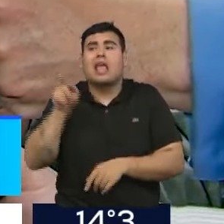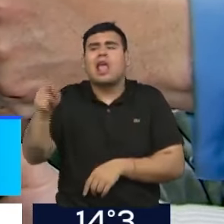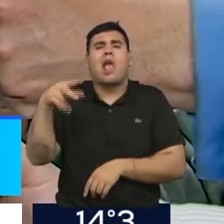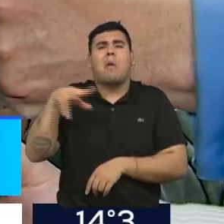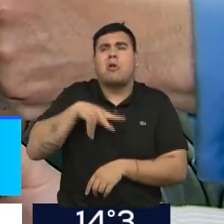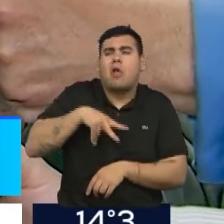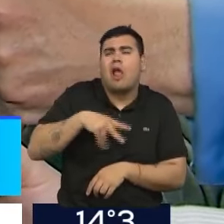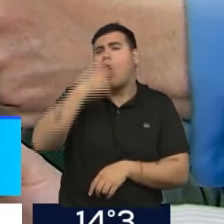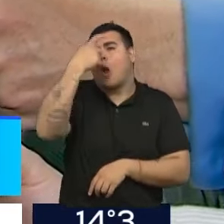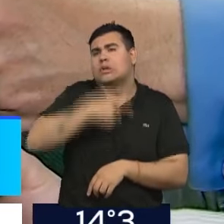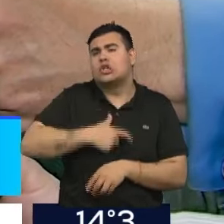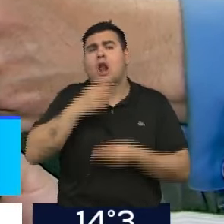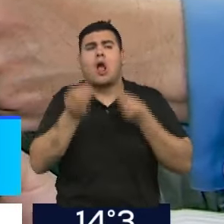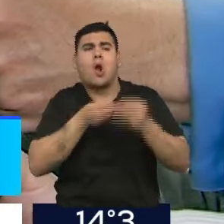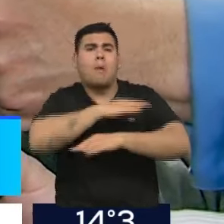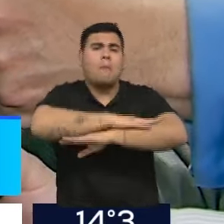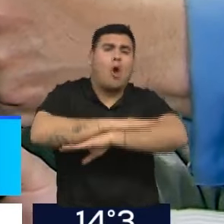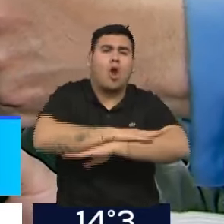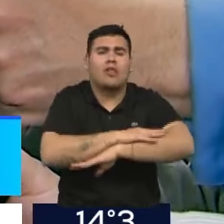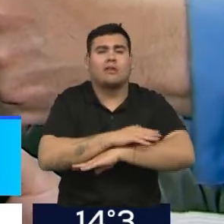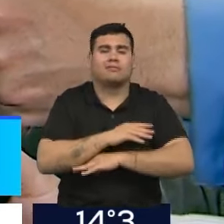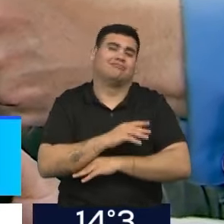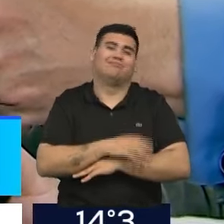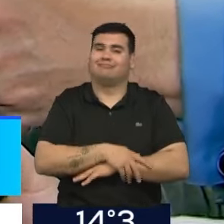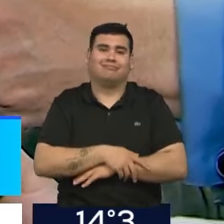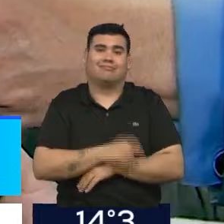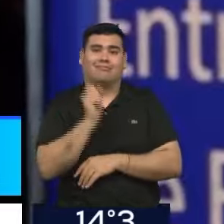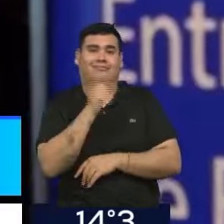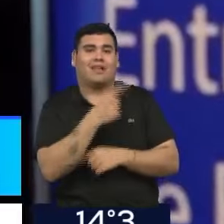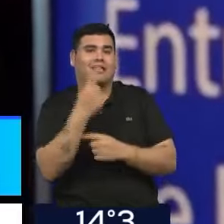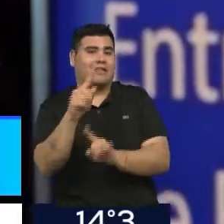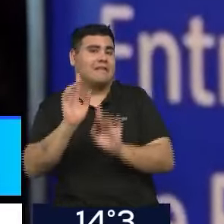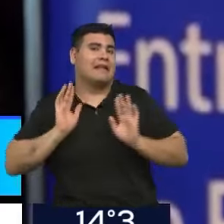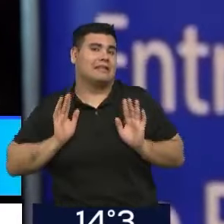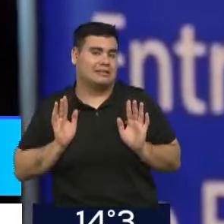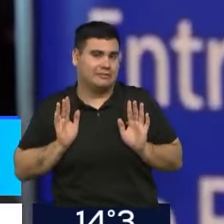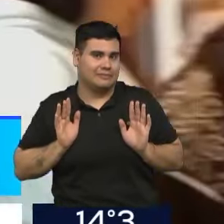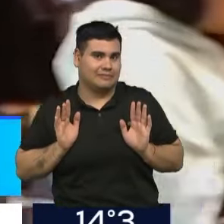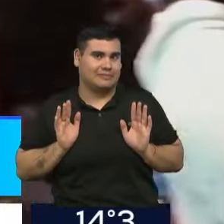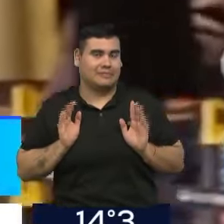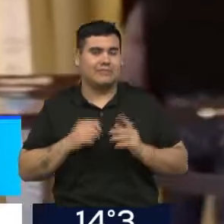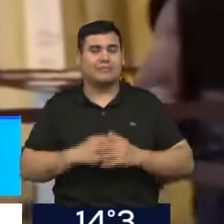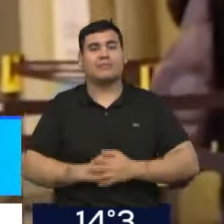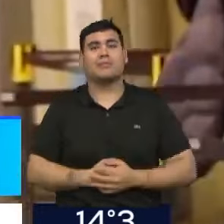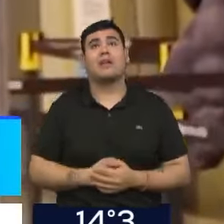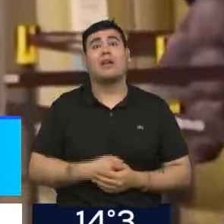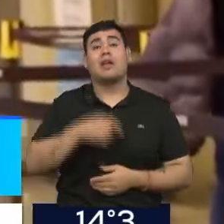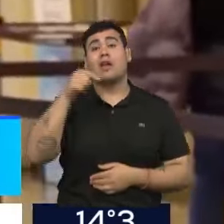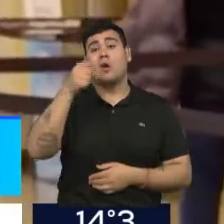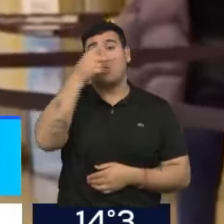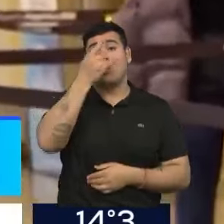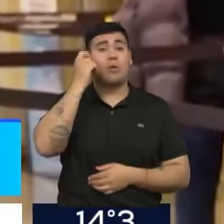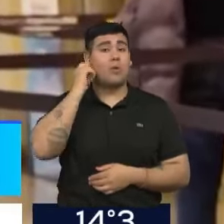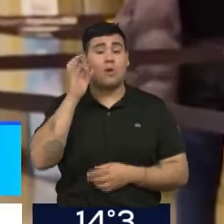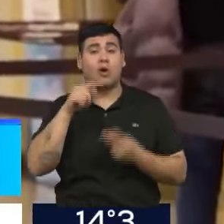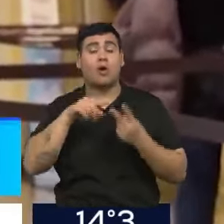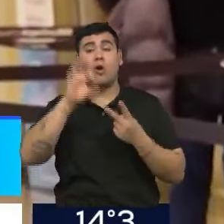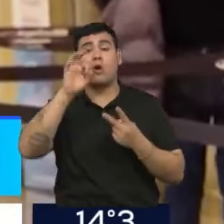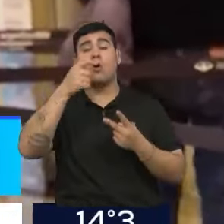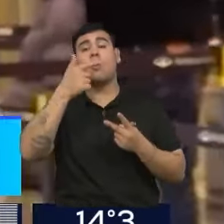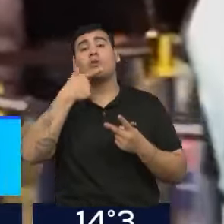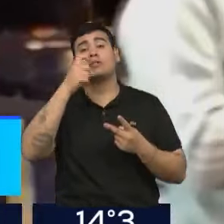ellos, llamativamente como si lo hicieron con la denunciante. De esta manera, Hugo Oradú y Oscar Yegú